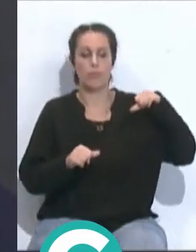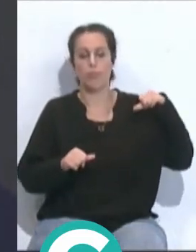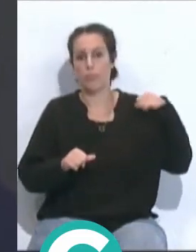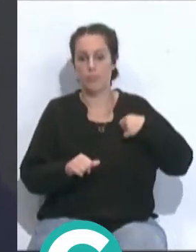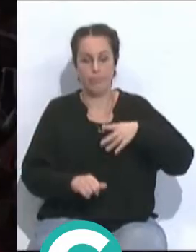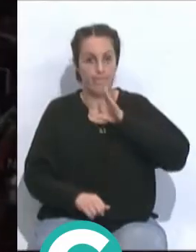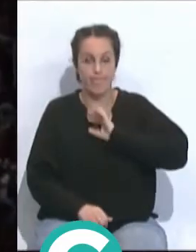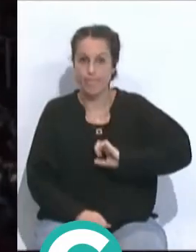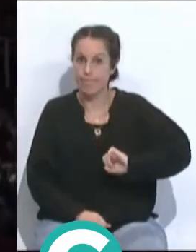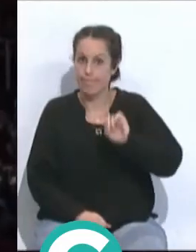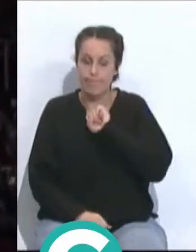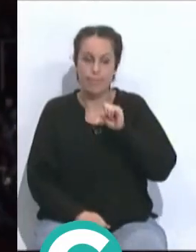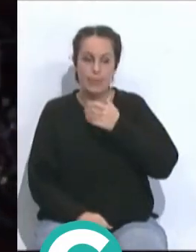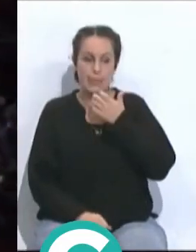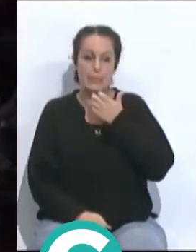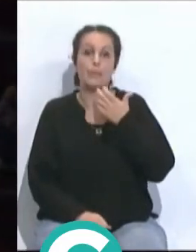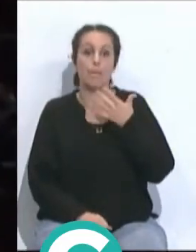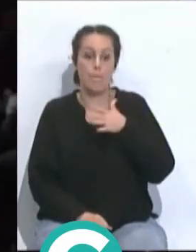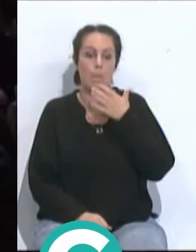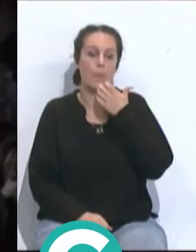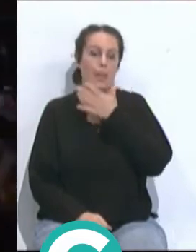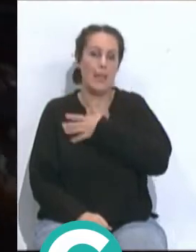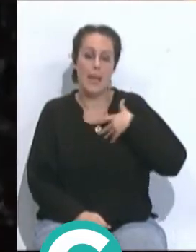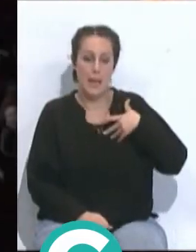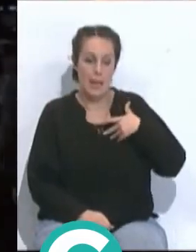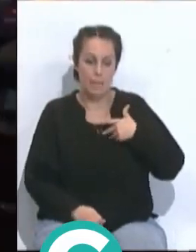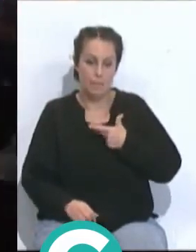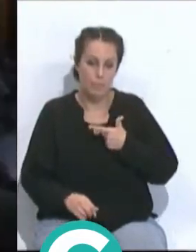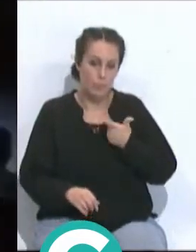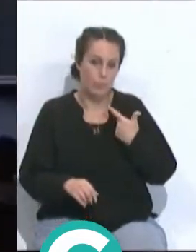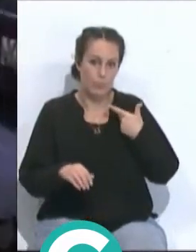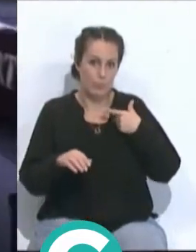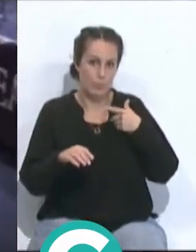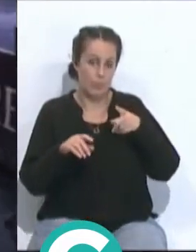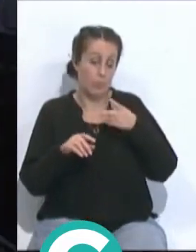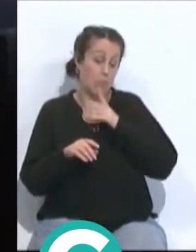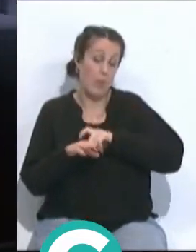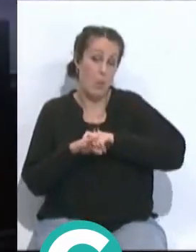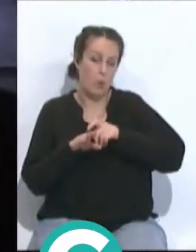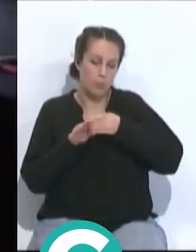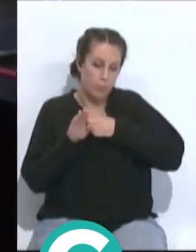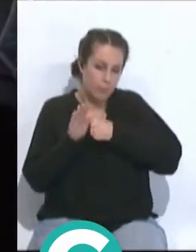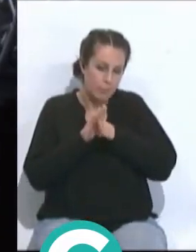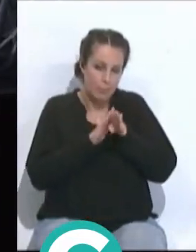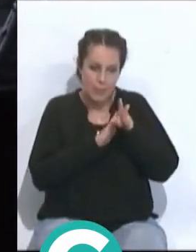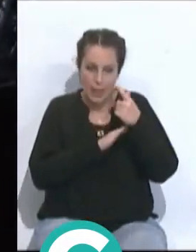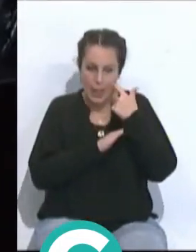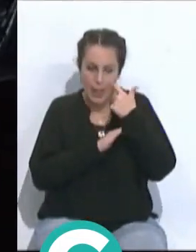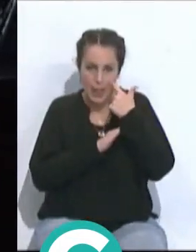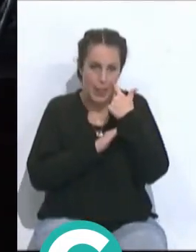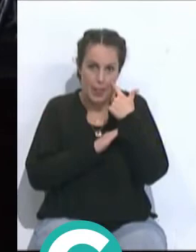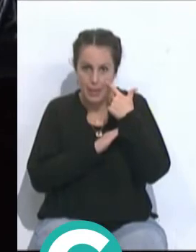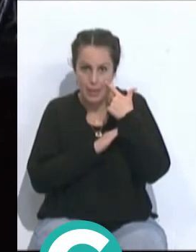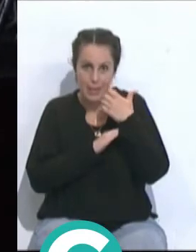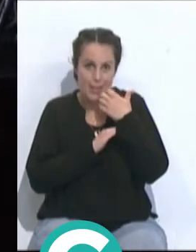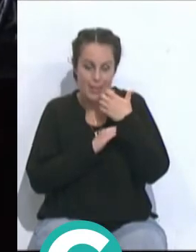auténtica joya si quieren ustedes adentrarse en este maravilloso, en esta maravillosa modalidad. Gracias